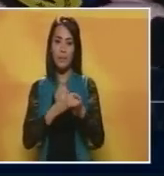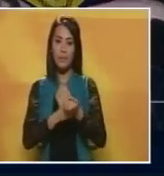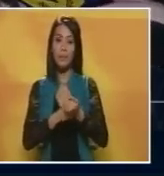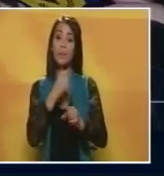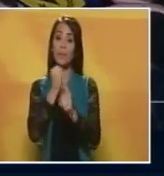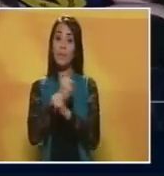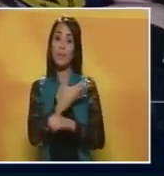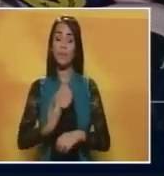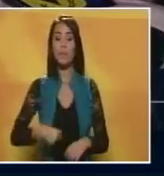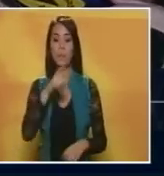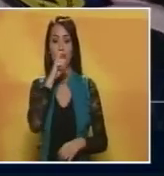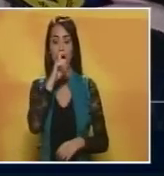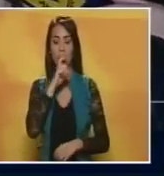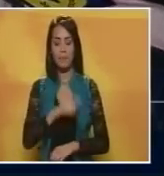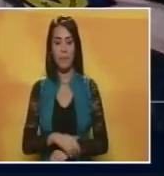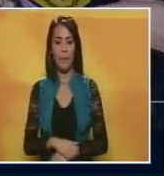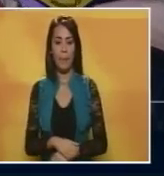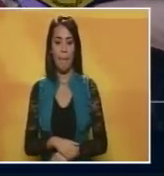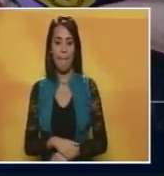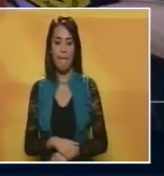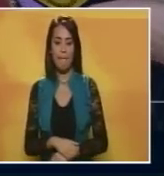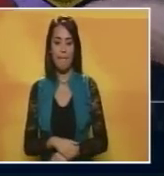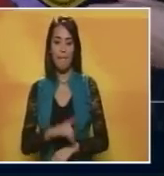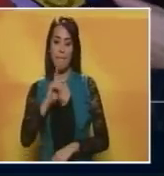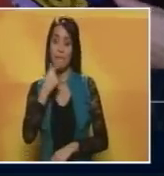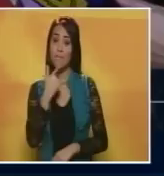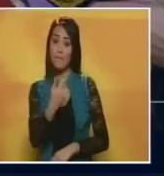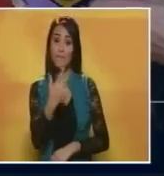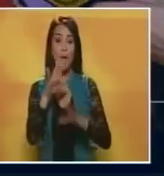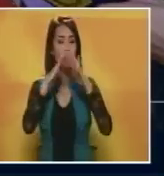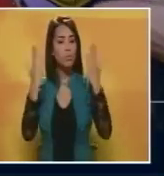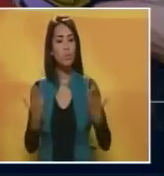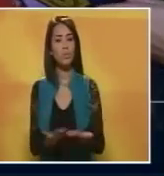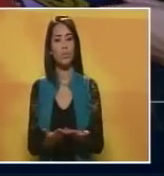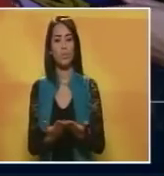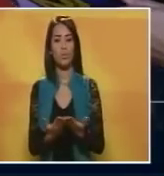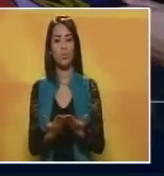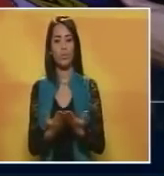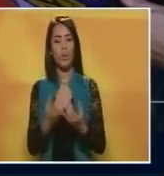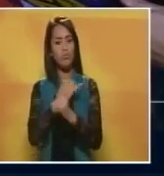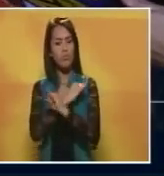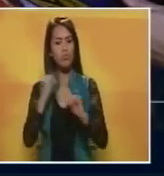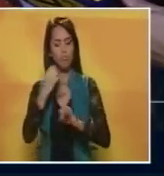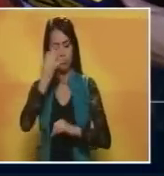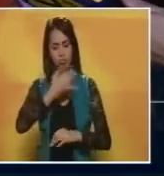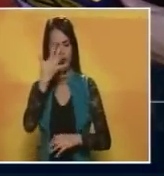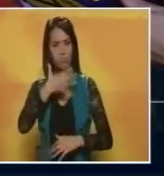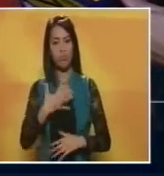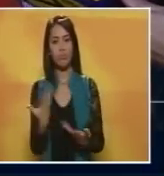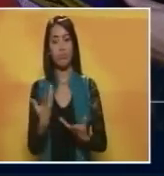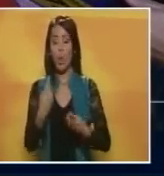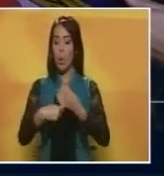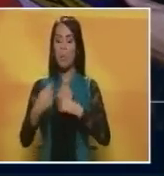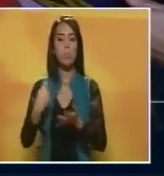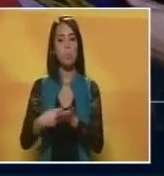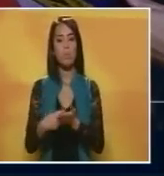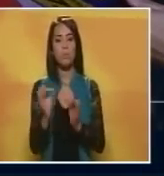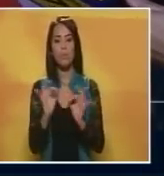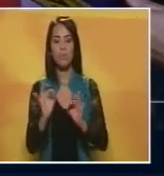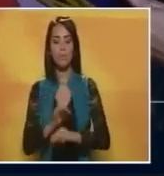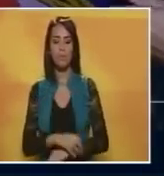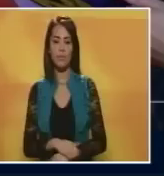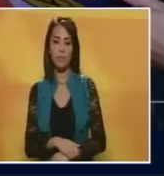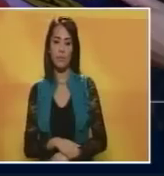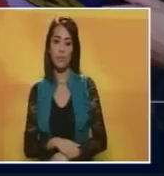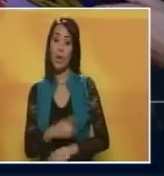presidente y comandante en jefe' nicolás y con ellos saldremos a decirle al mundo que nuestra soberanía y nuestra dignidad no se ven de que nuestra soberanía y nuestra dignidad